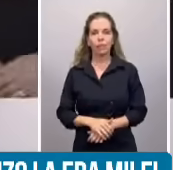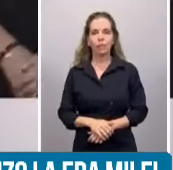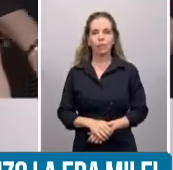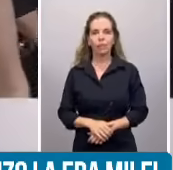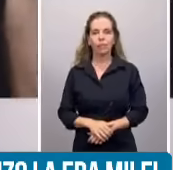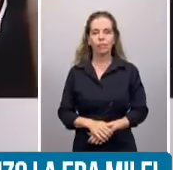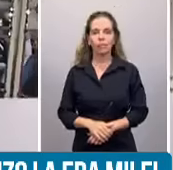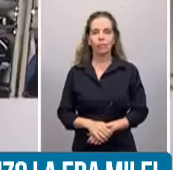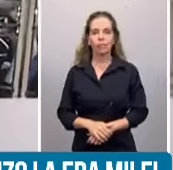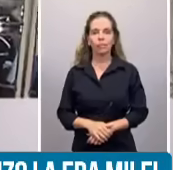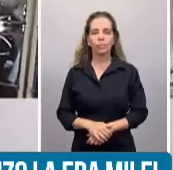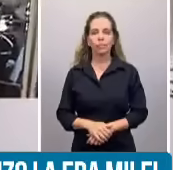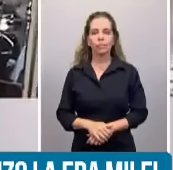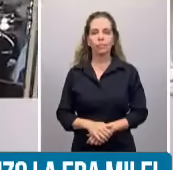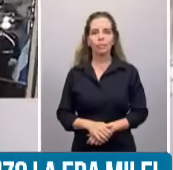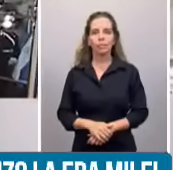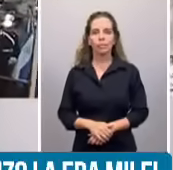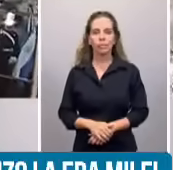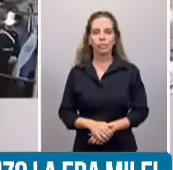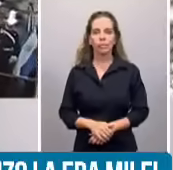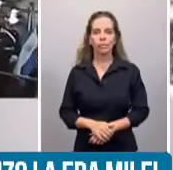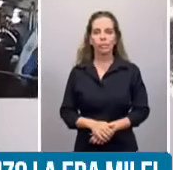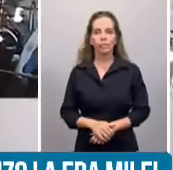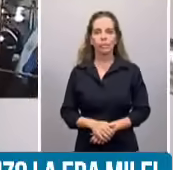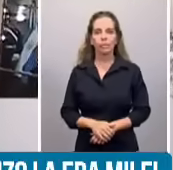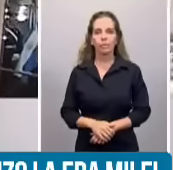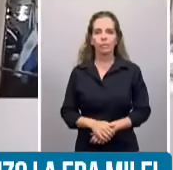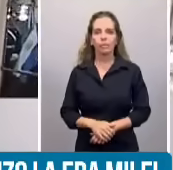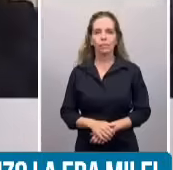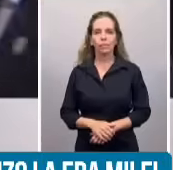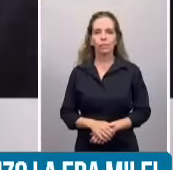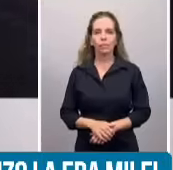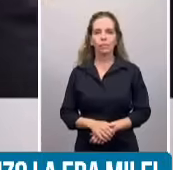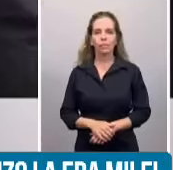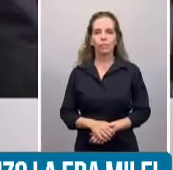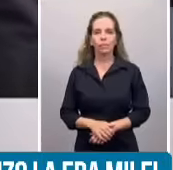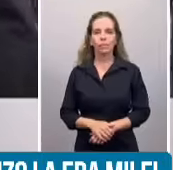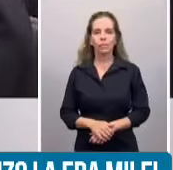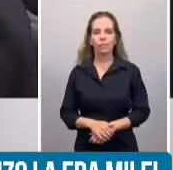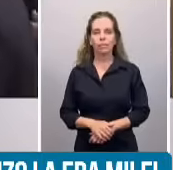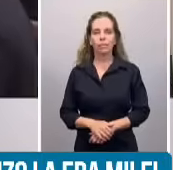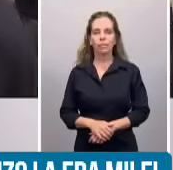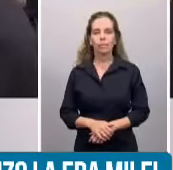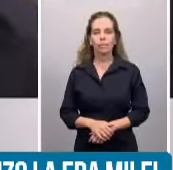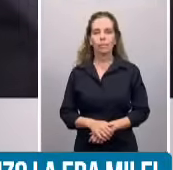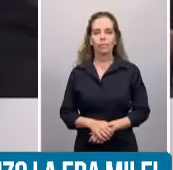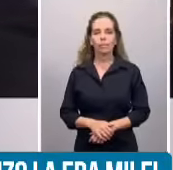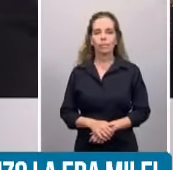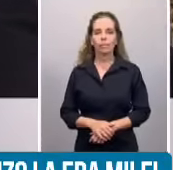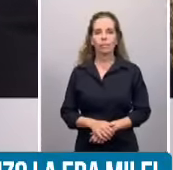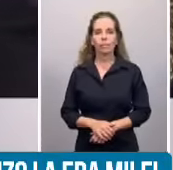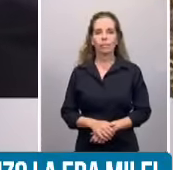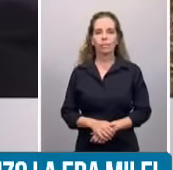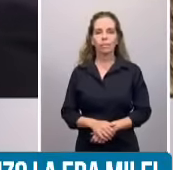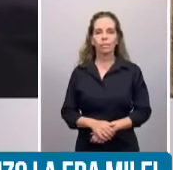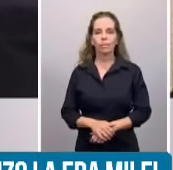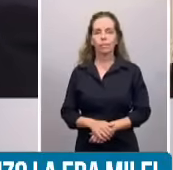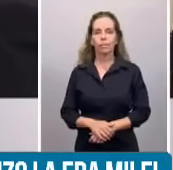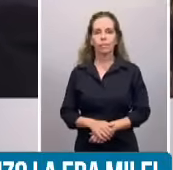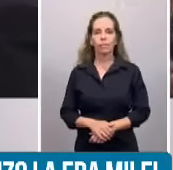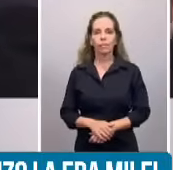entonces, a Noboa. A lo que yo decía es que, bueno, en fin, sería bueno que en el transcurso de los meses y de los años